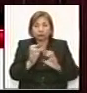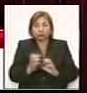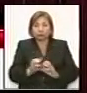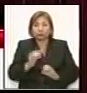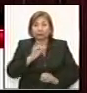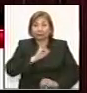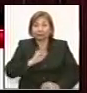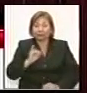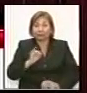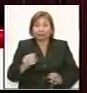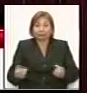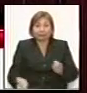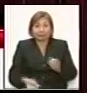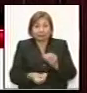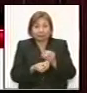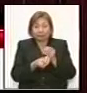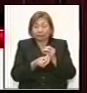suman